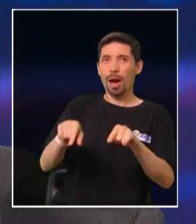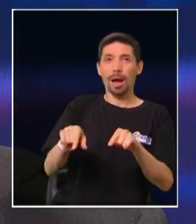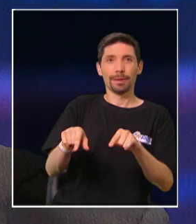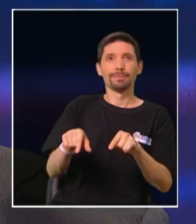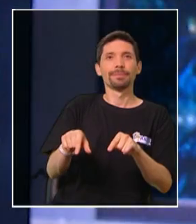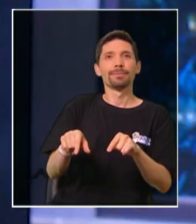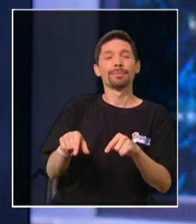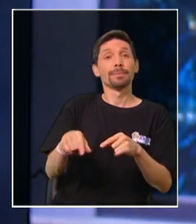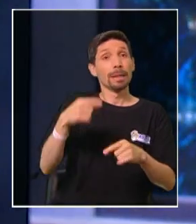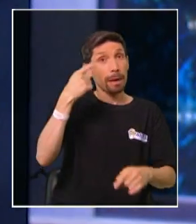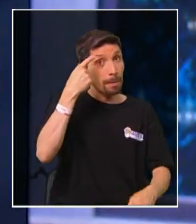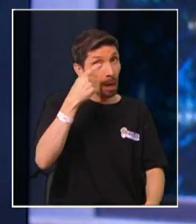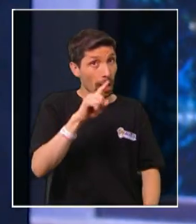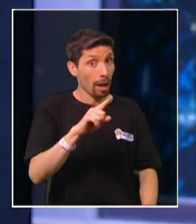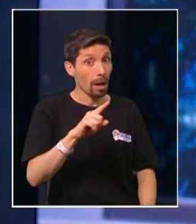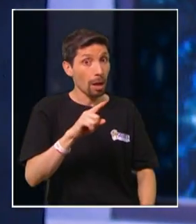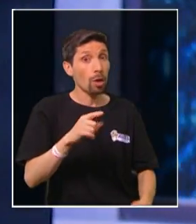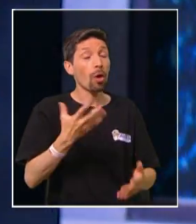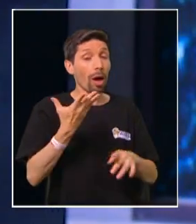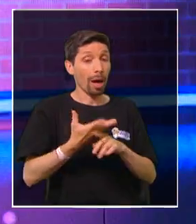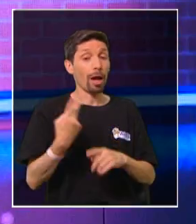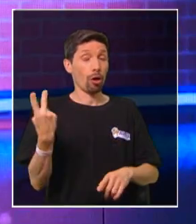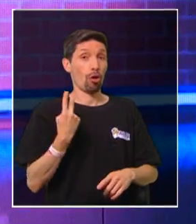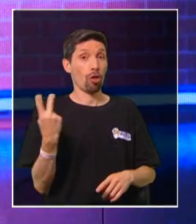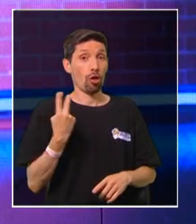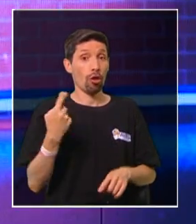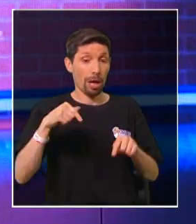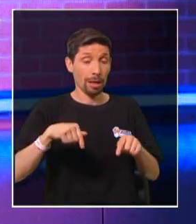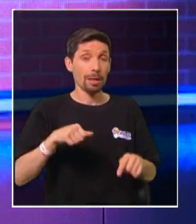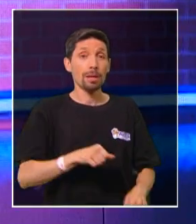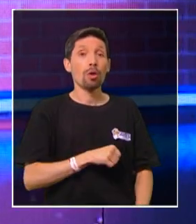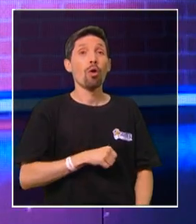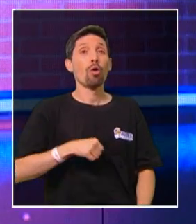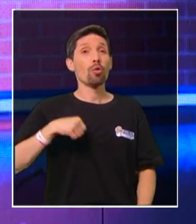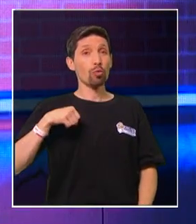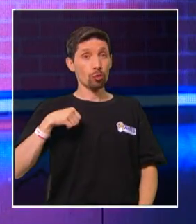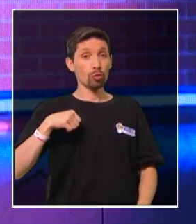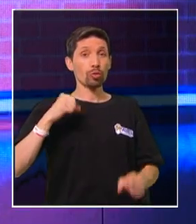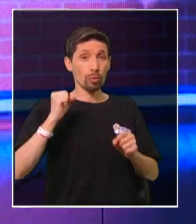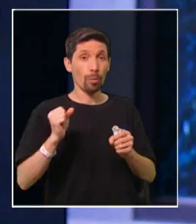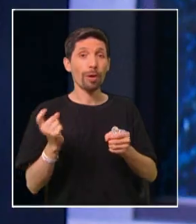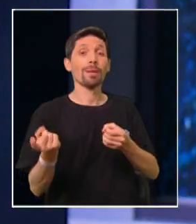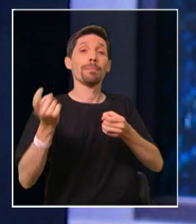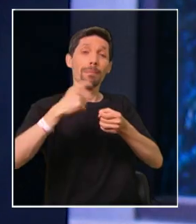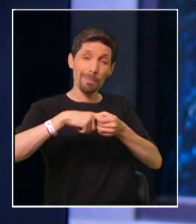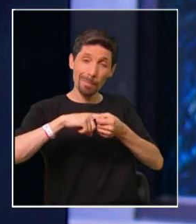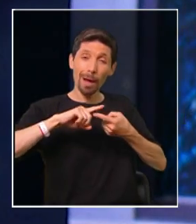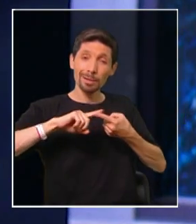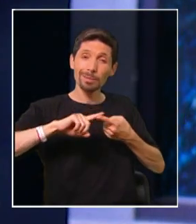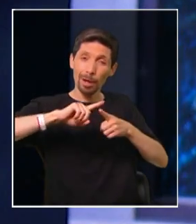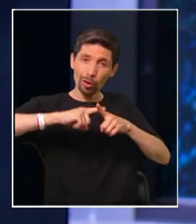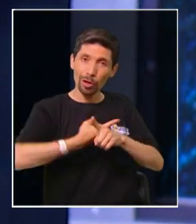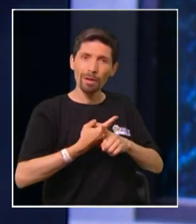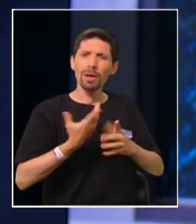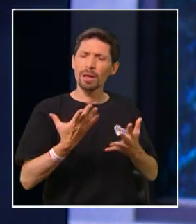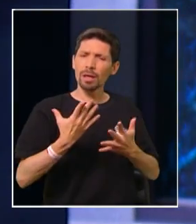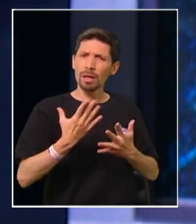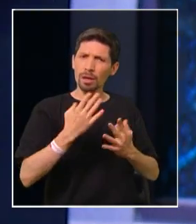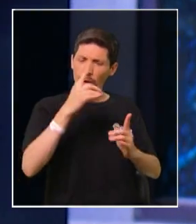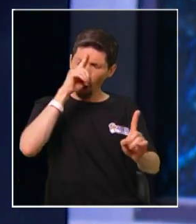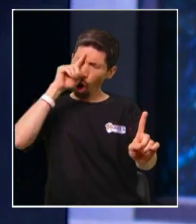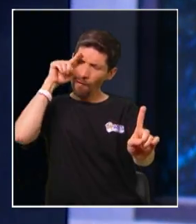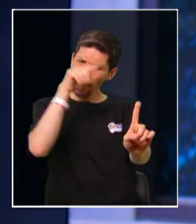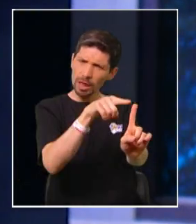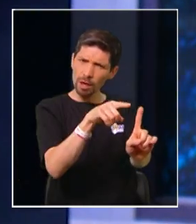embargo, igualmente estamos aquí los dos, orgullosos de volver a participar, pero con el firme propósito